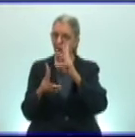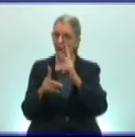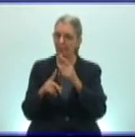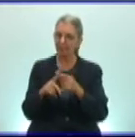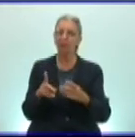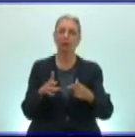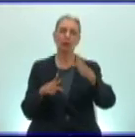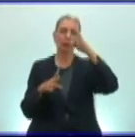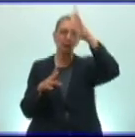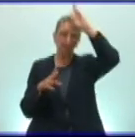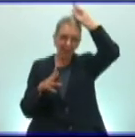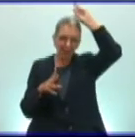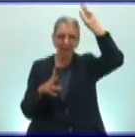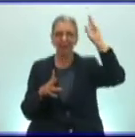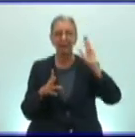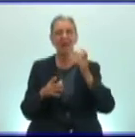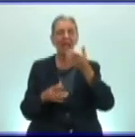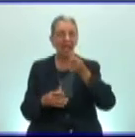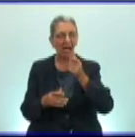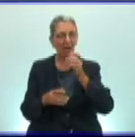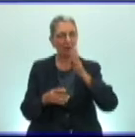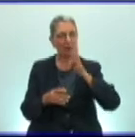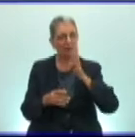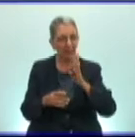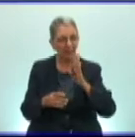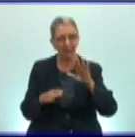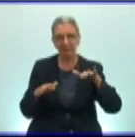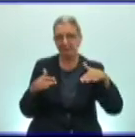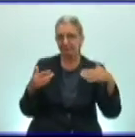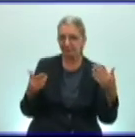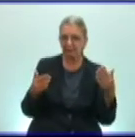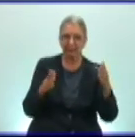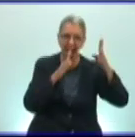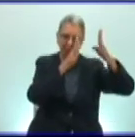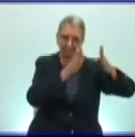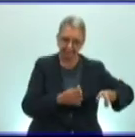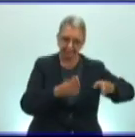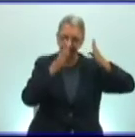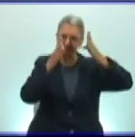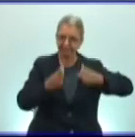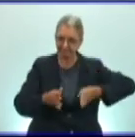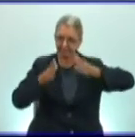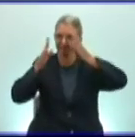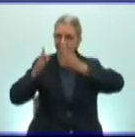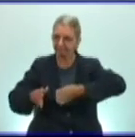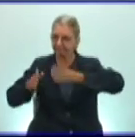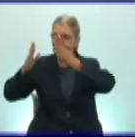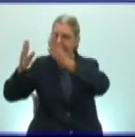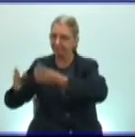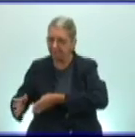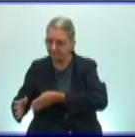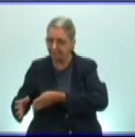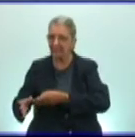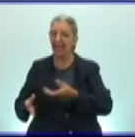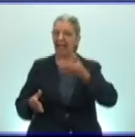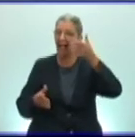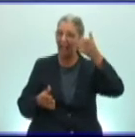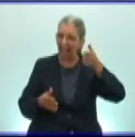la letra A o B, y que lo analizamos siempre de forma vertical, en los grupos que tienen la letra